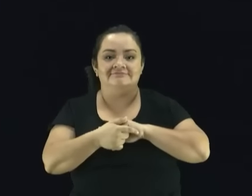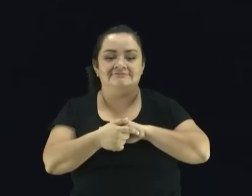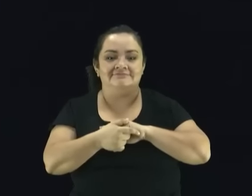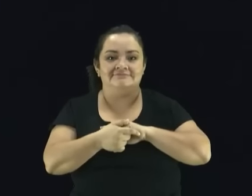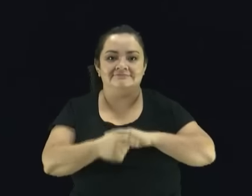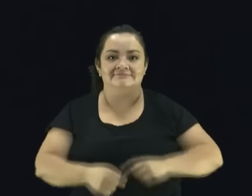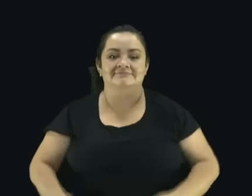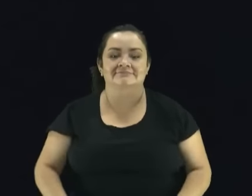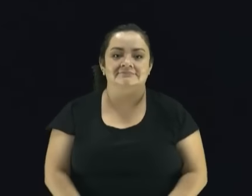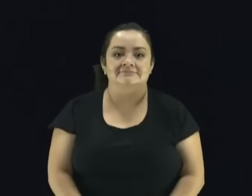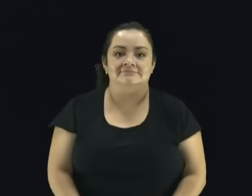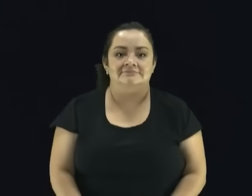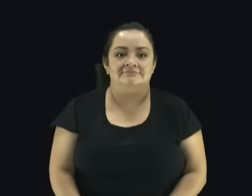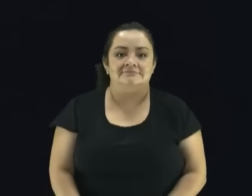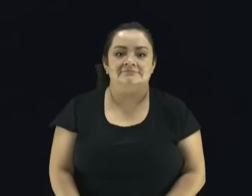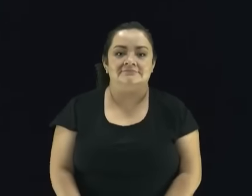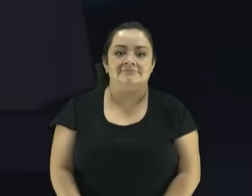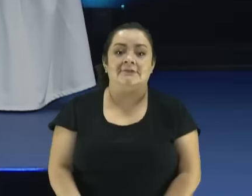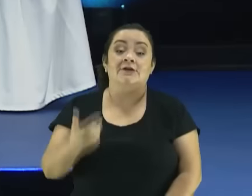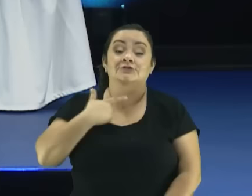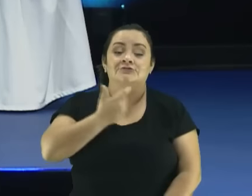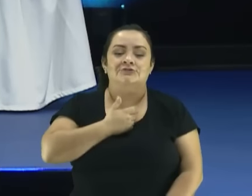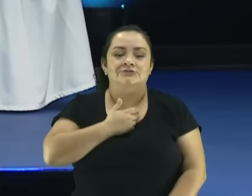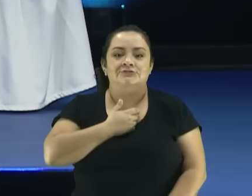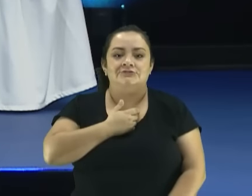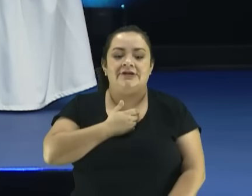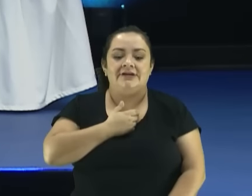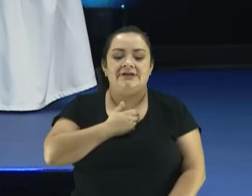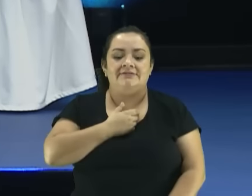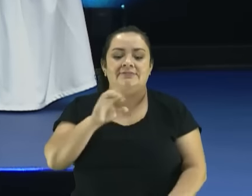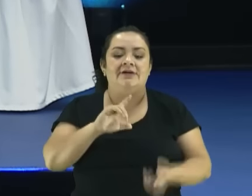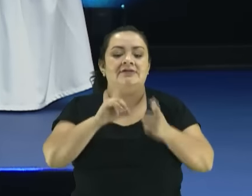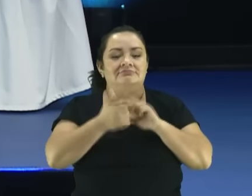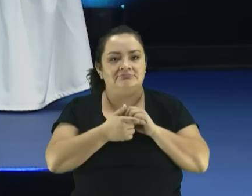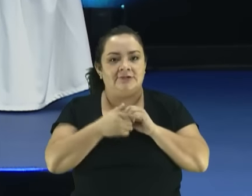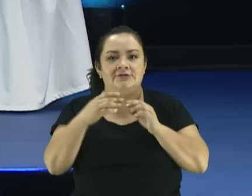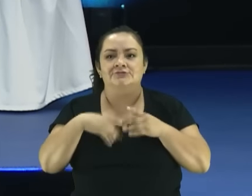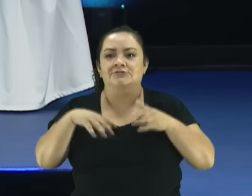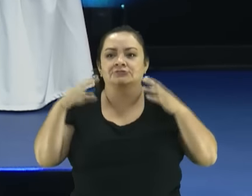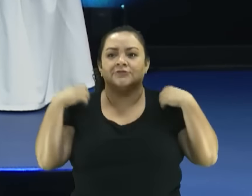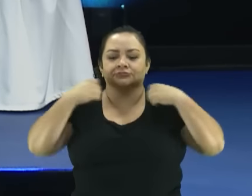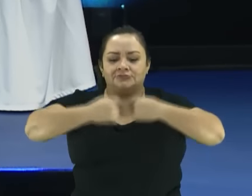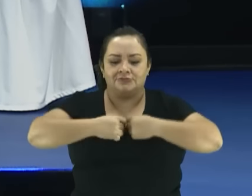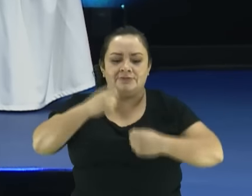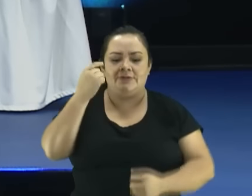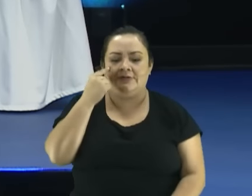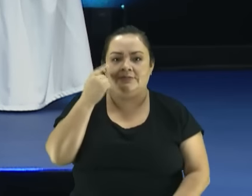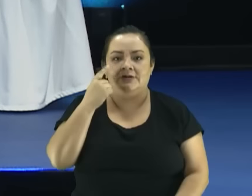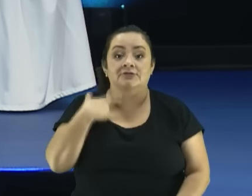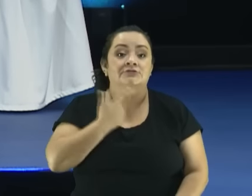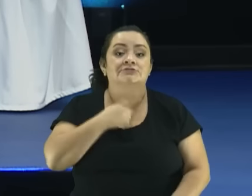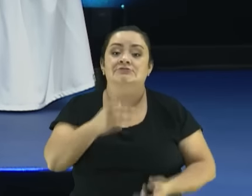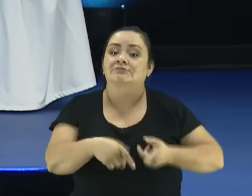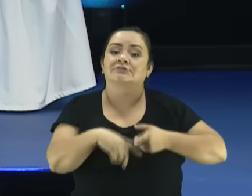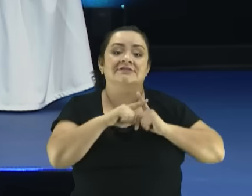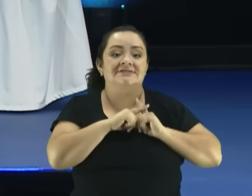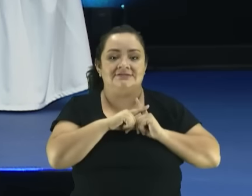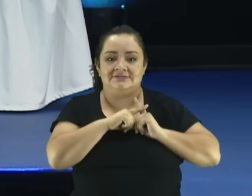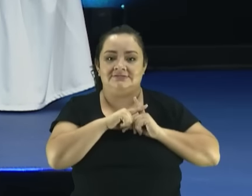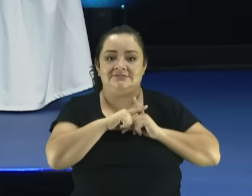cambiémosla y cuando lo vamos a ordenar lo vamos a ordenar de cierta manera y les vamos a poner un kip y un talid nosotros no somos judíos somos